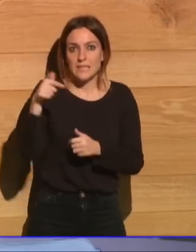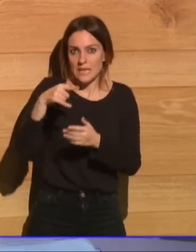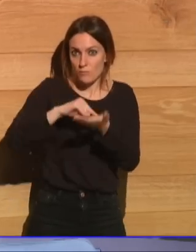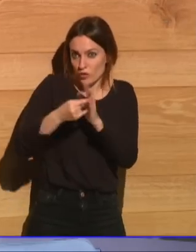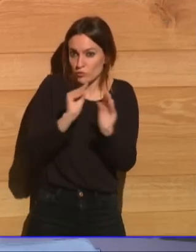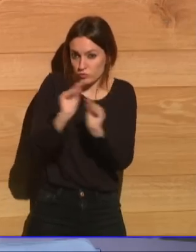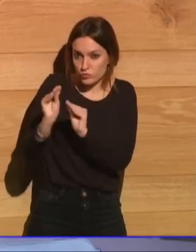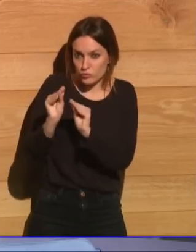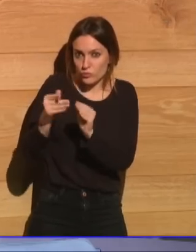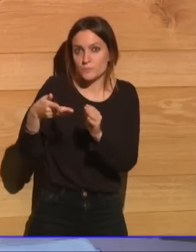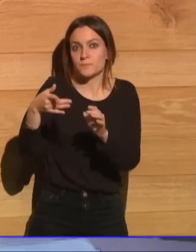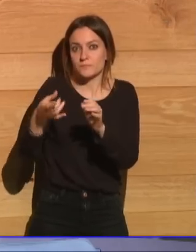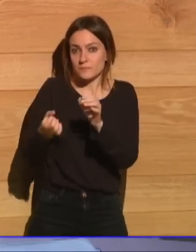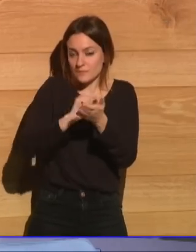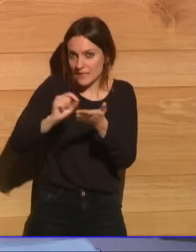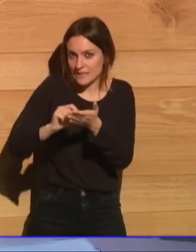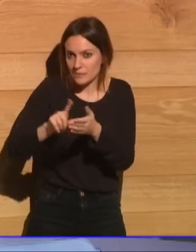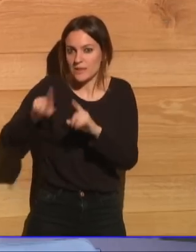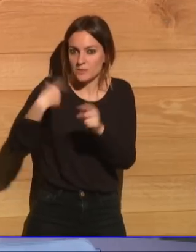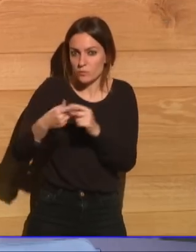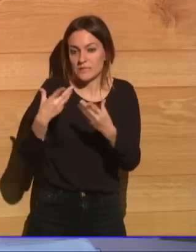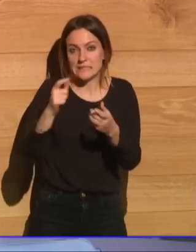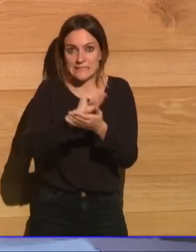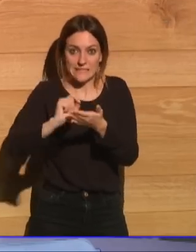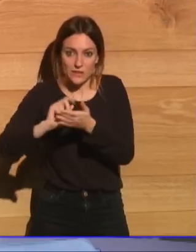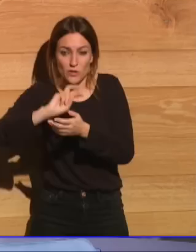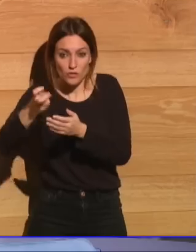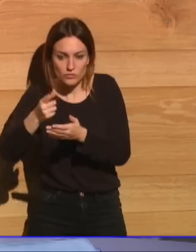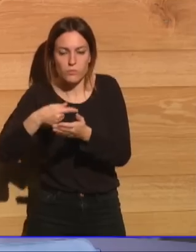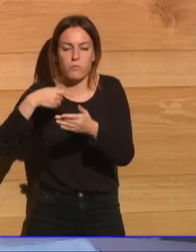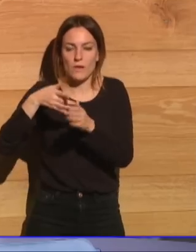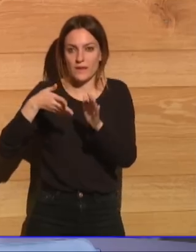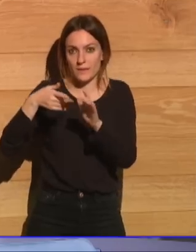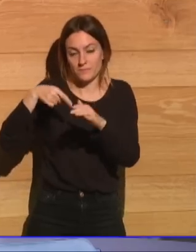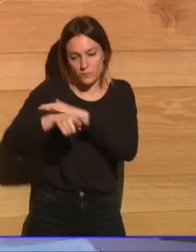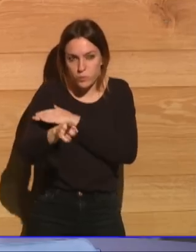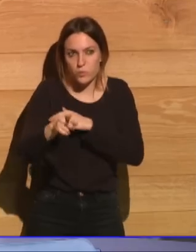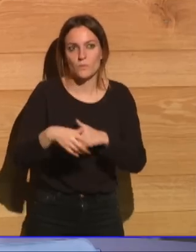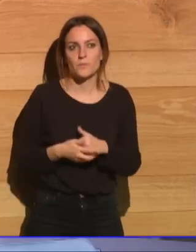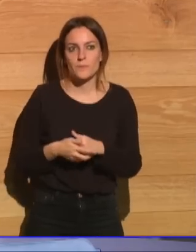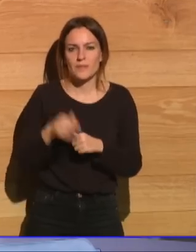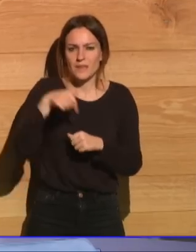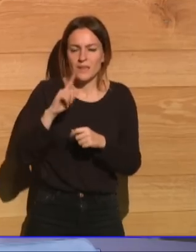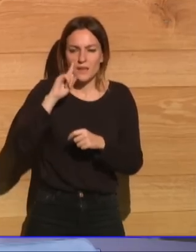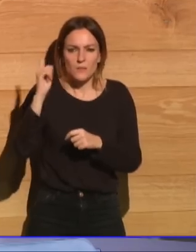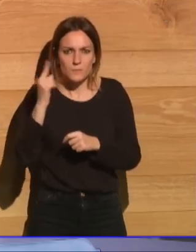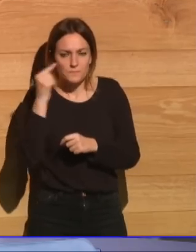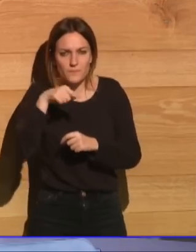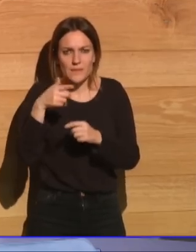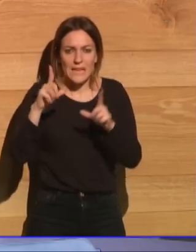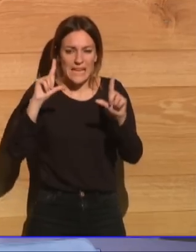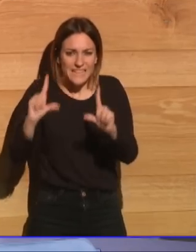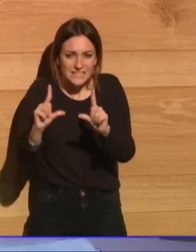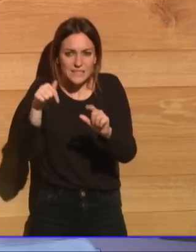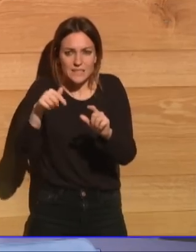los genera desde cero, aunque sea con otros escritores. Que es encontrar las escenas que te cuentan algo. Y